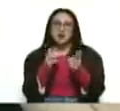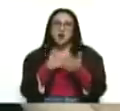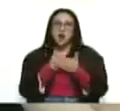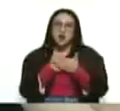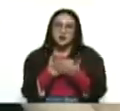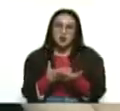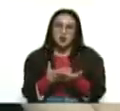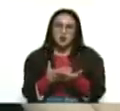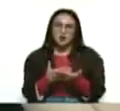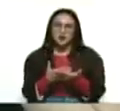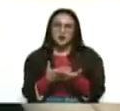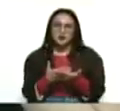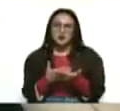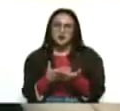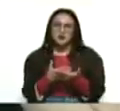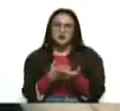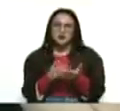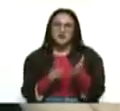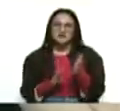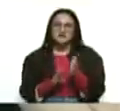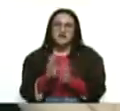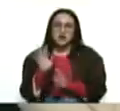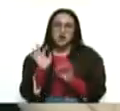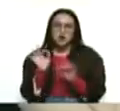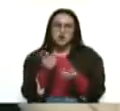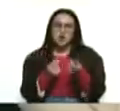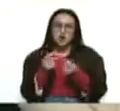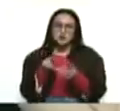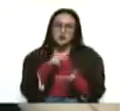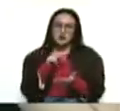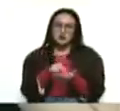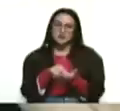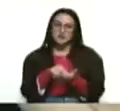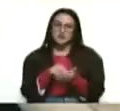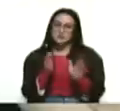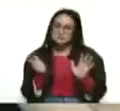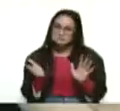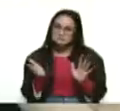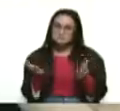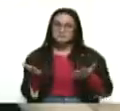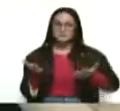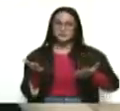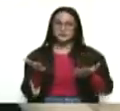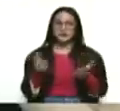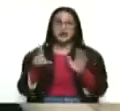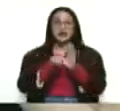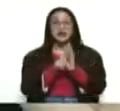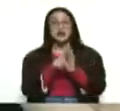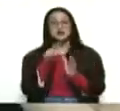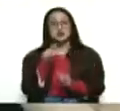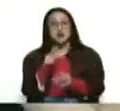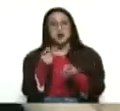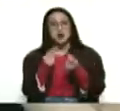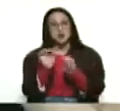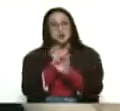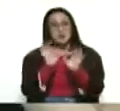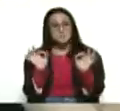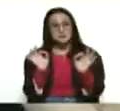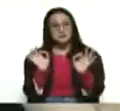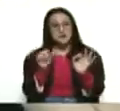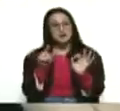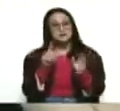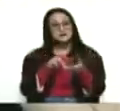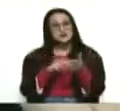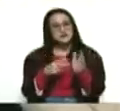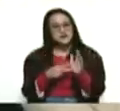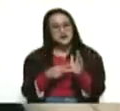sea una herramienta en el desarrollo armónico de la economía nacional, me refiero. La ley de zonas económicas especiales, eso